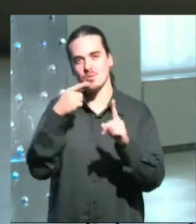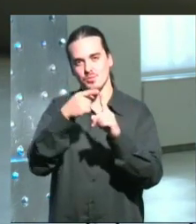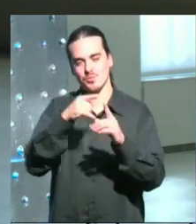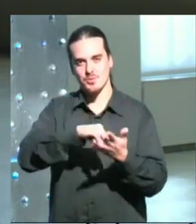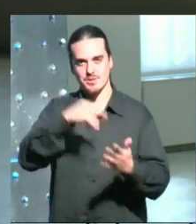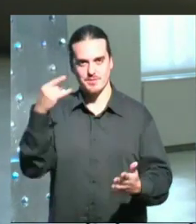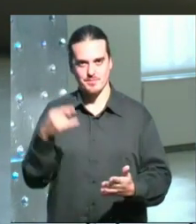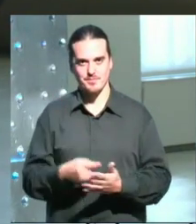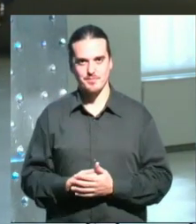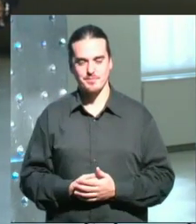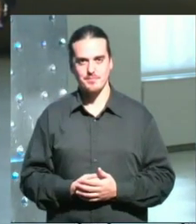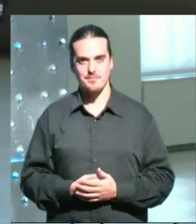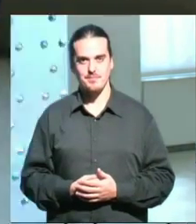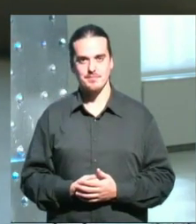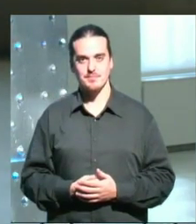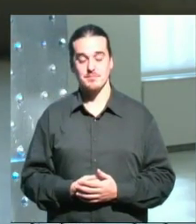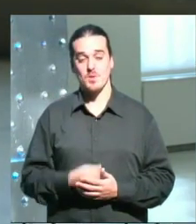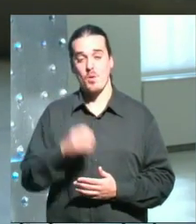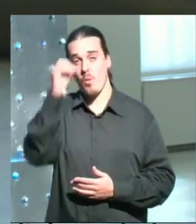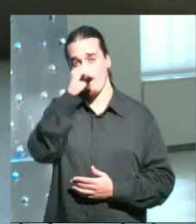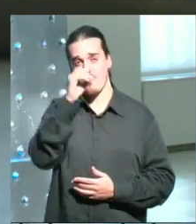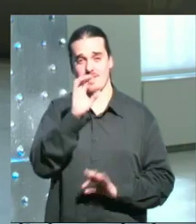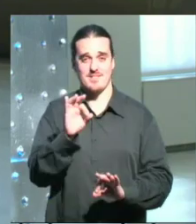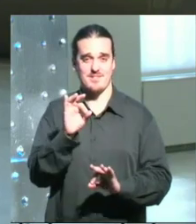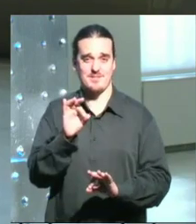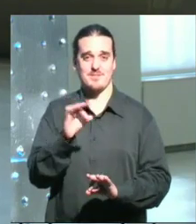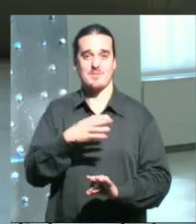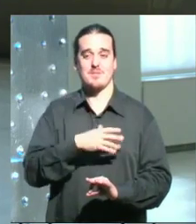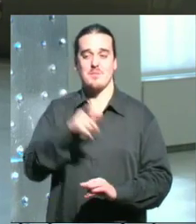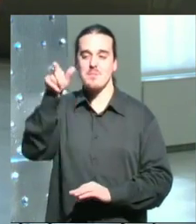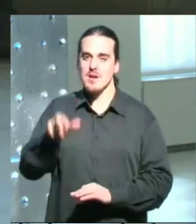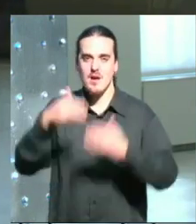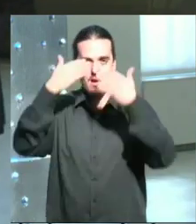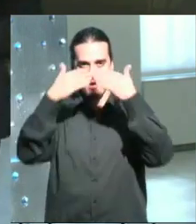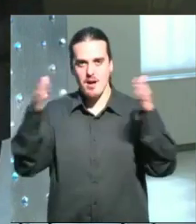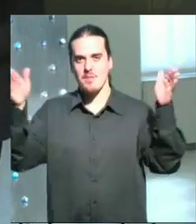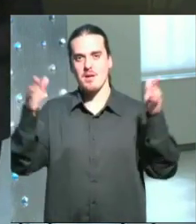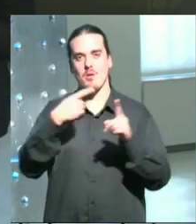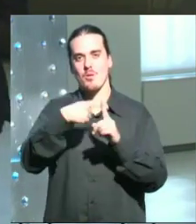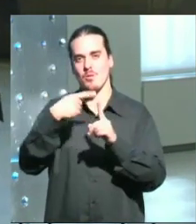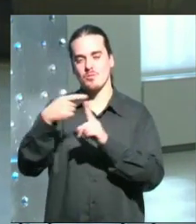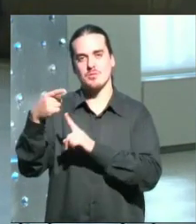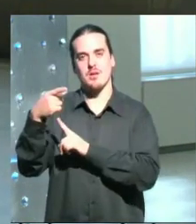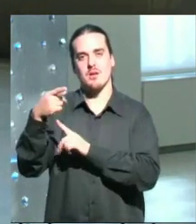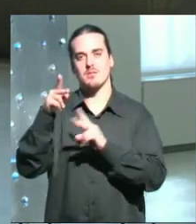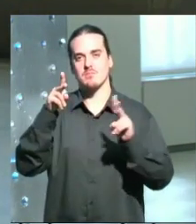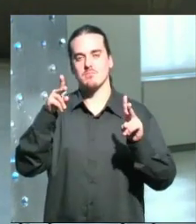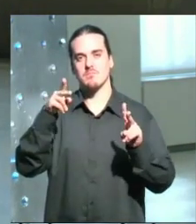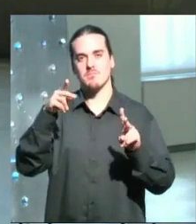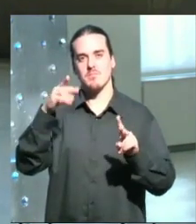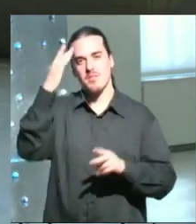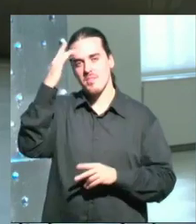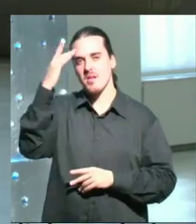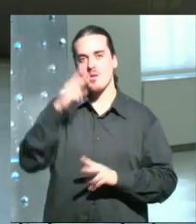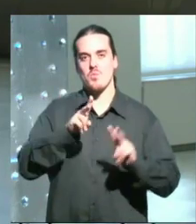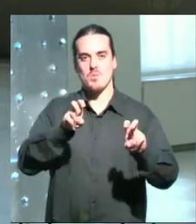Probablemente tenga mucho que ver con el hecho de que Obama es una persona muy abierta a nuevas ideas. No en vano, durante muchos años